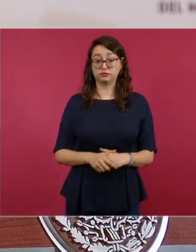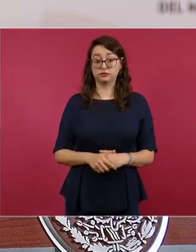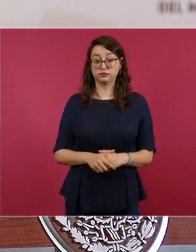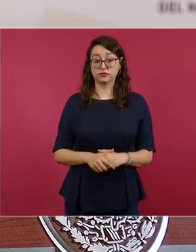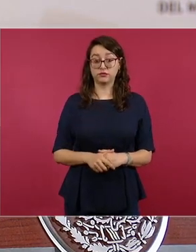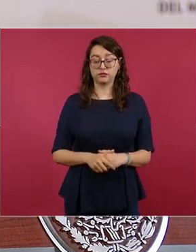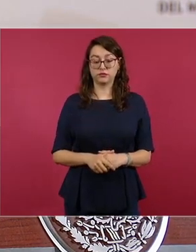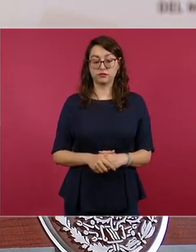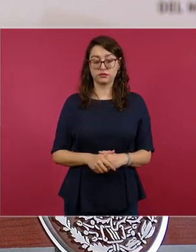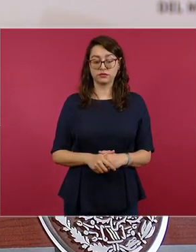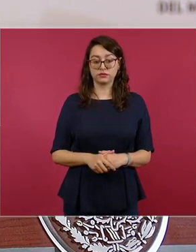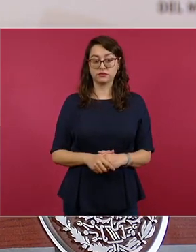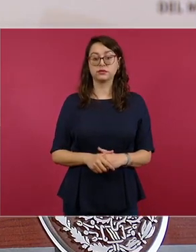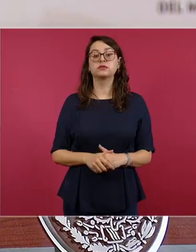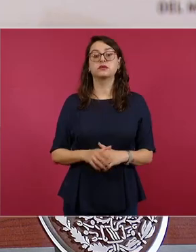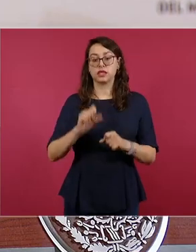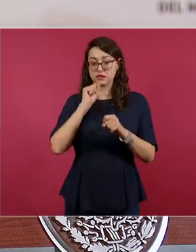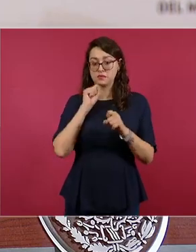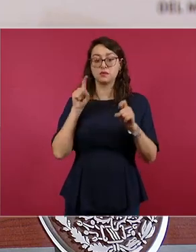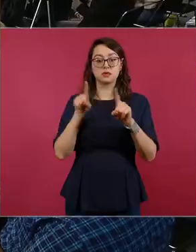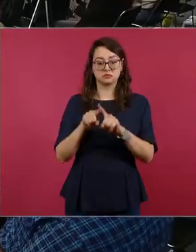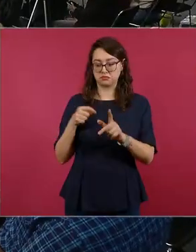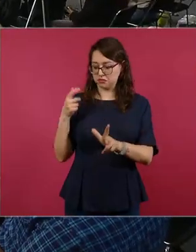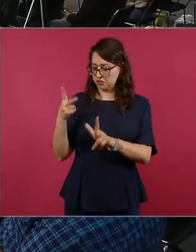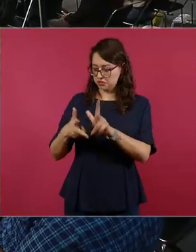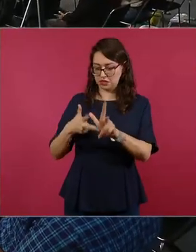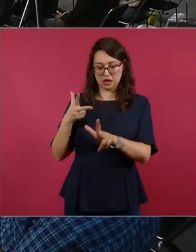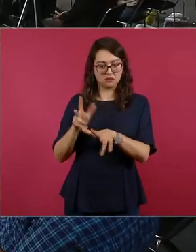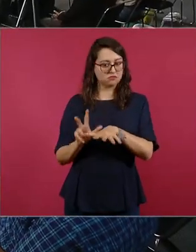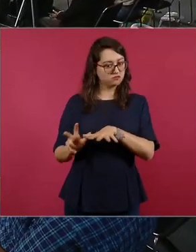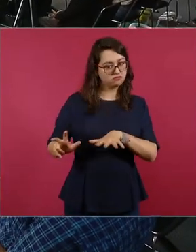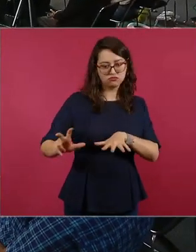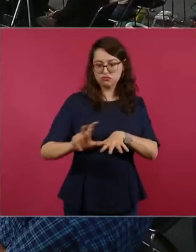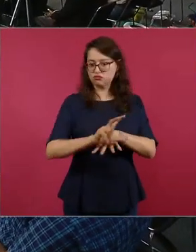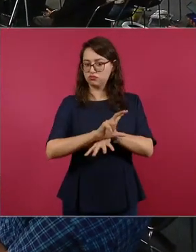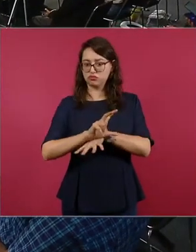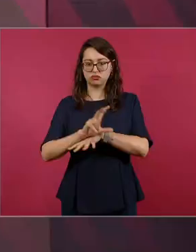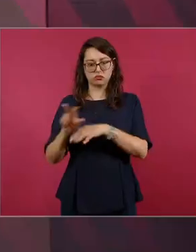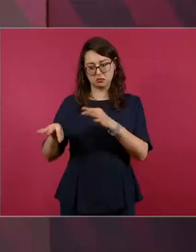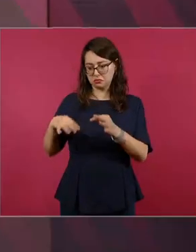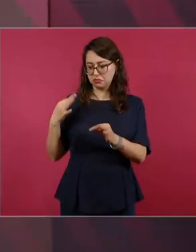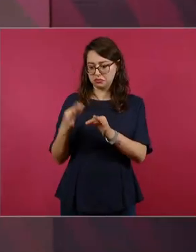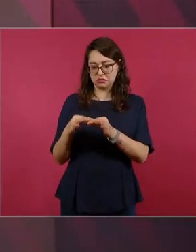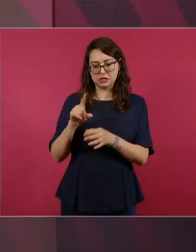el tren maya va a quedar terminado completamente